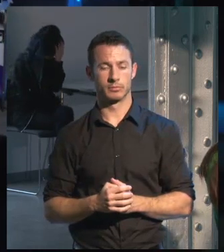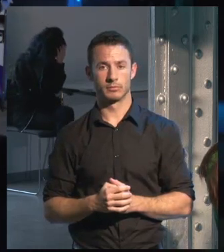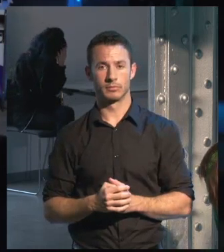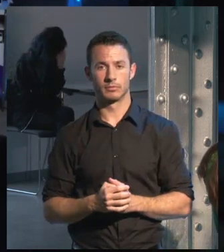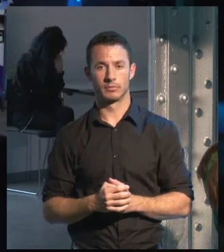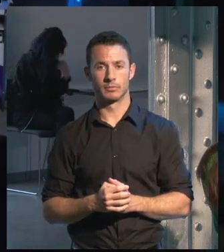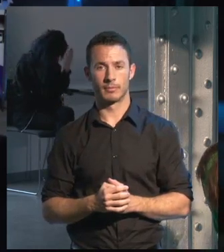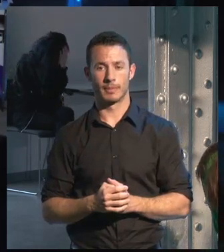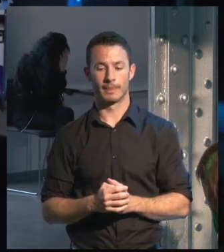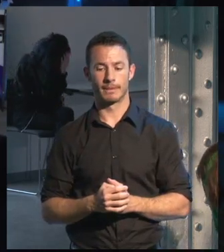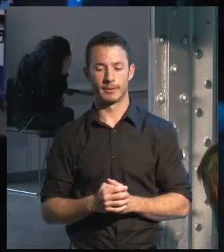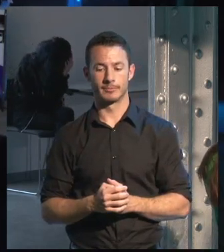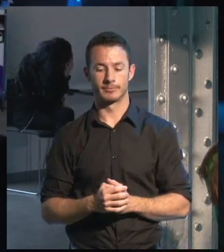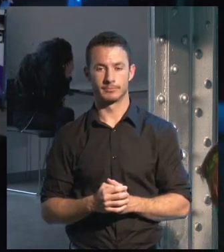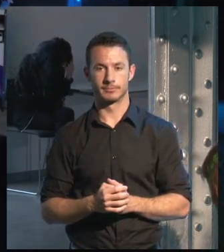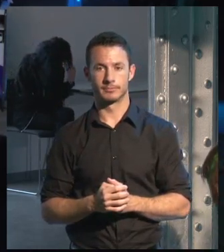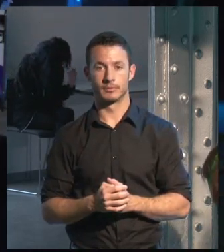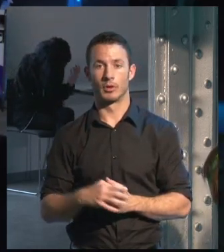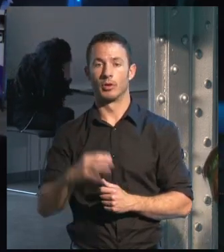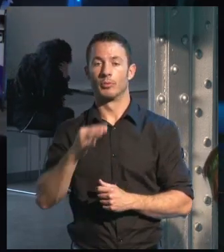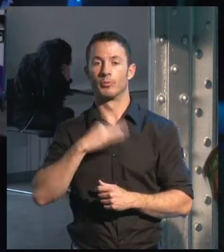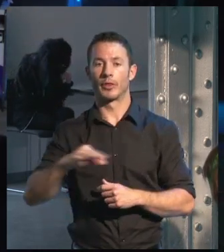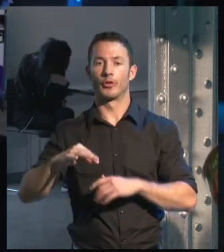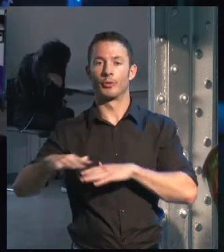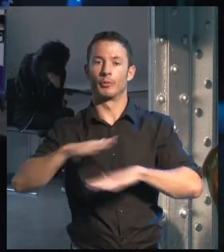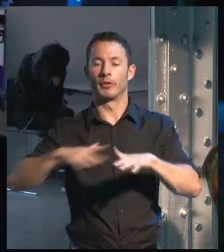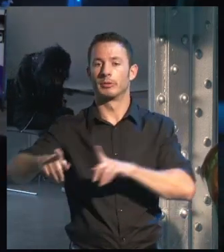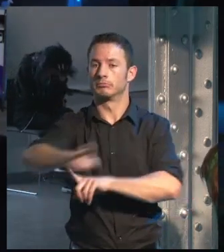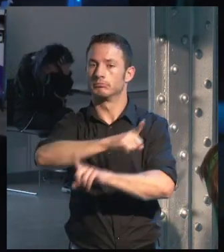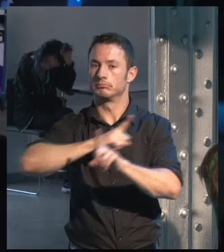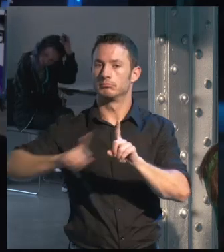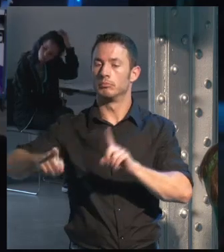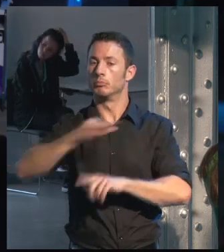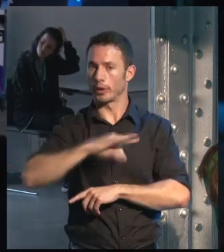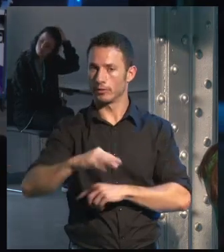La puedo estar viendo, puedo estar moviéndome alrededor.